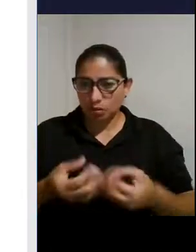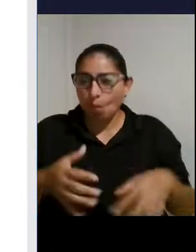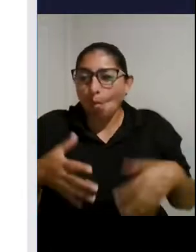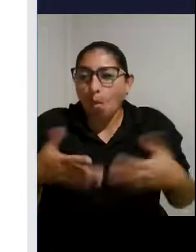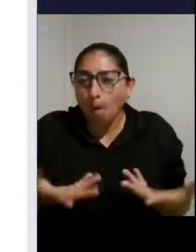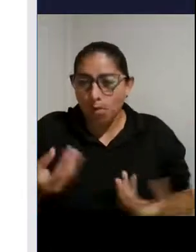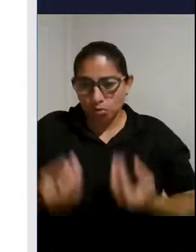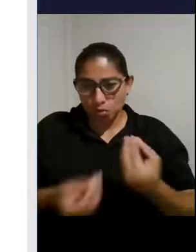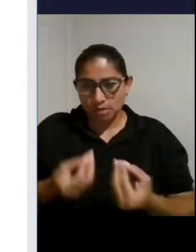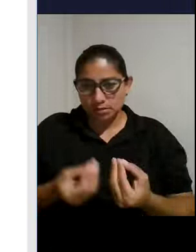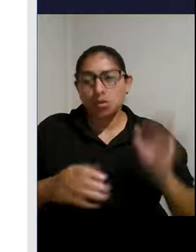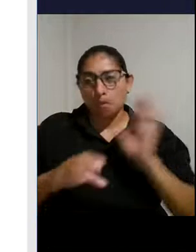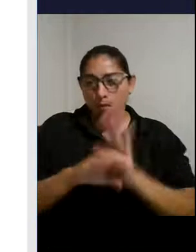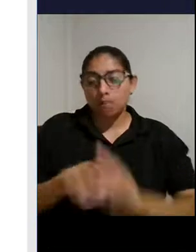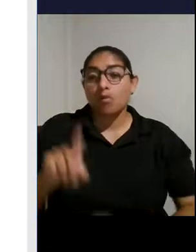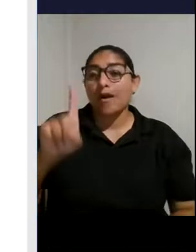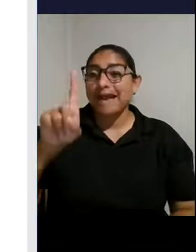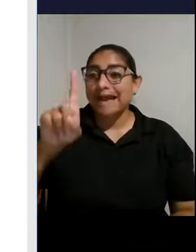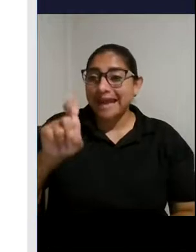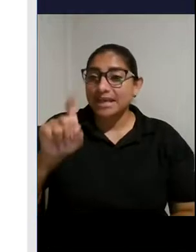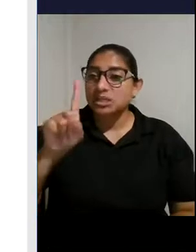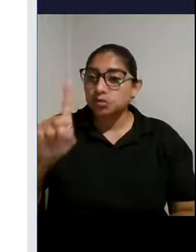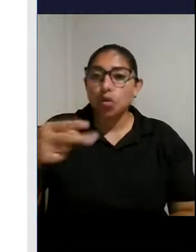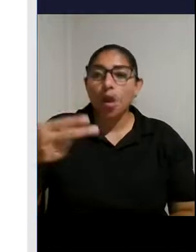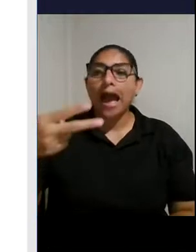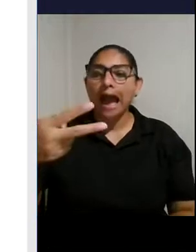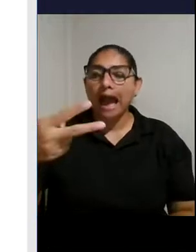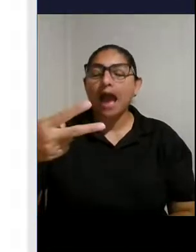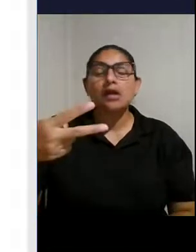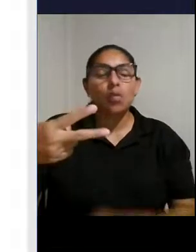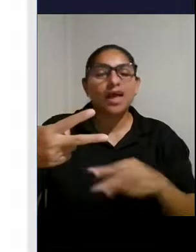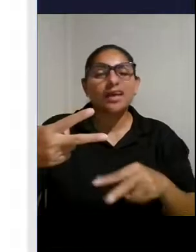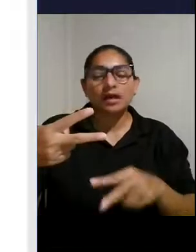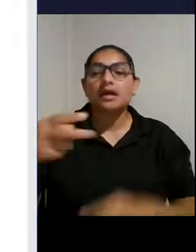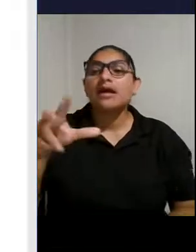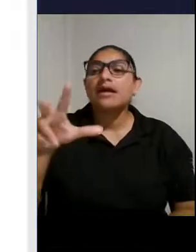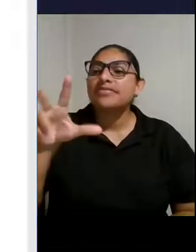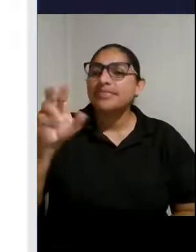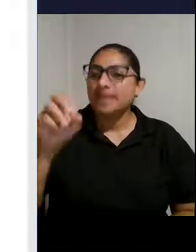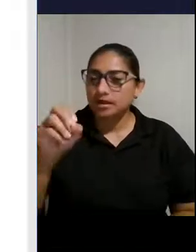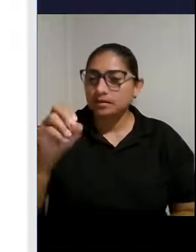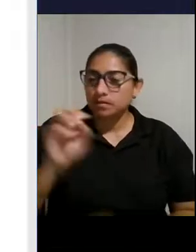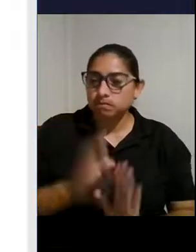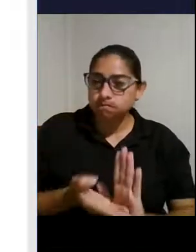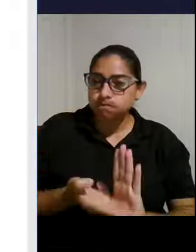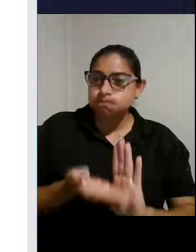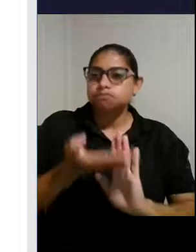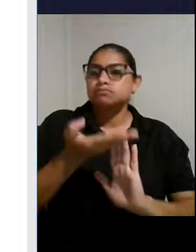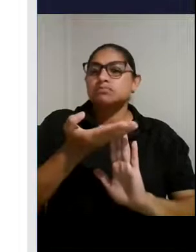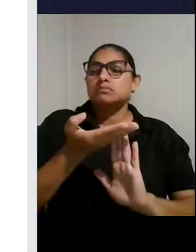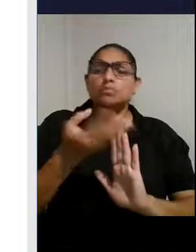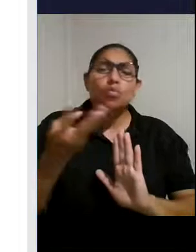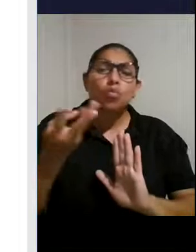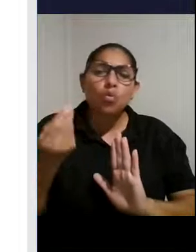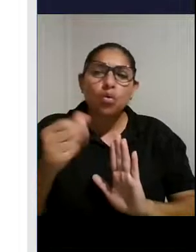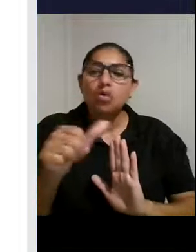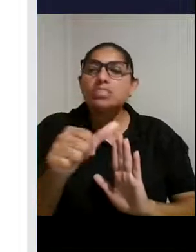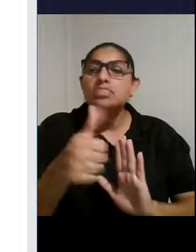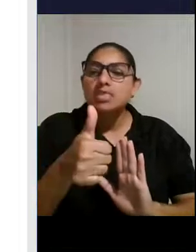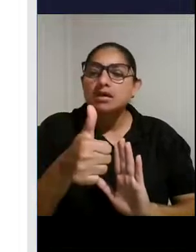el X1 es igual a 30 y hay un incremento de 10